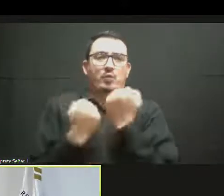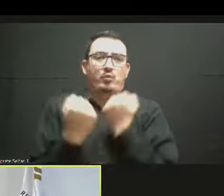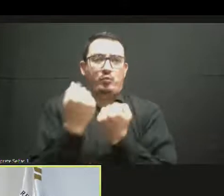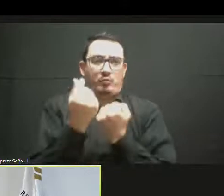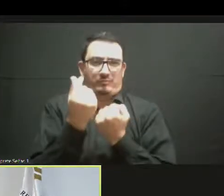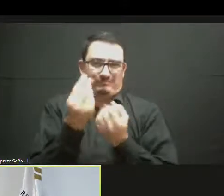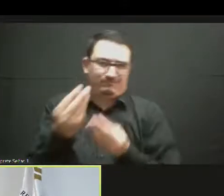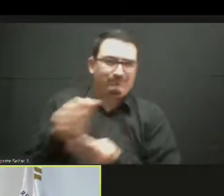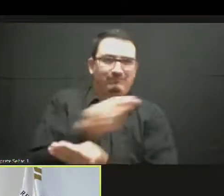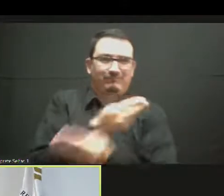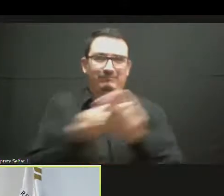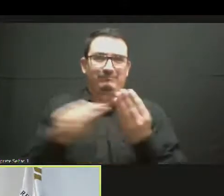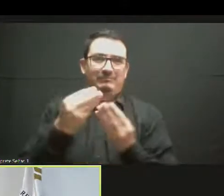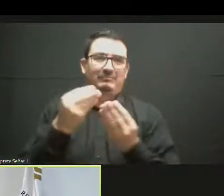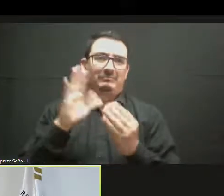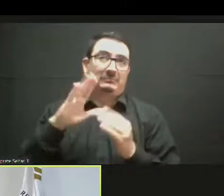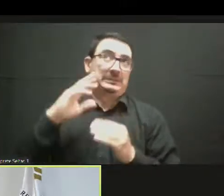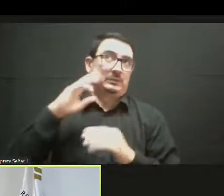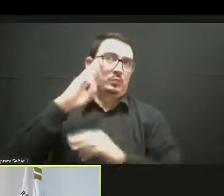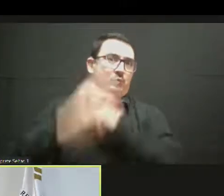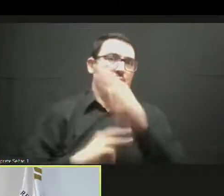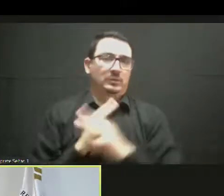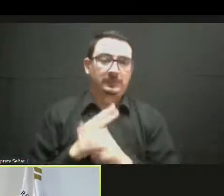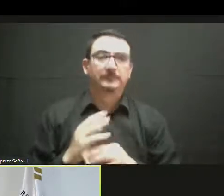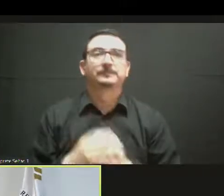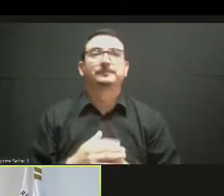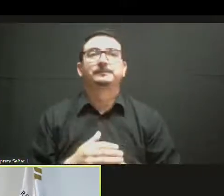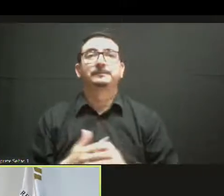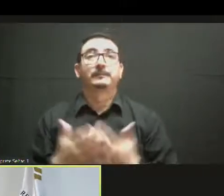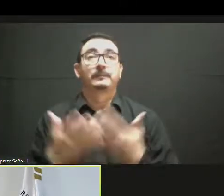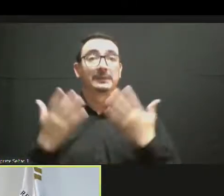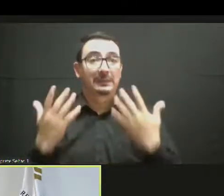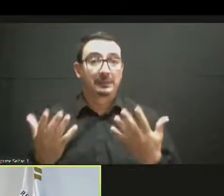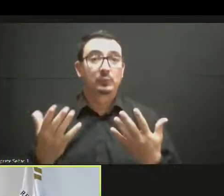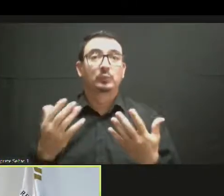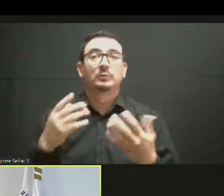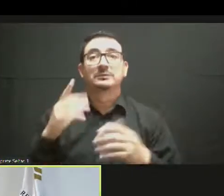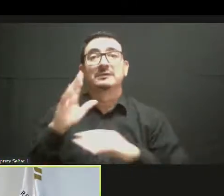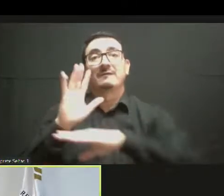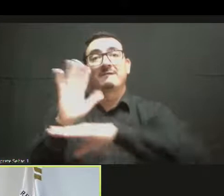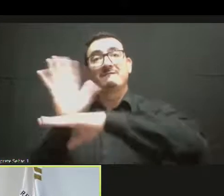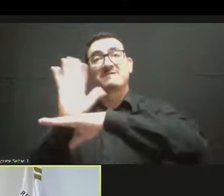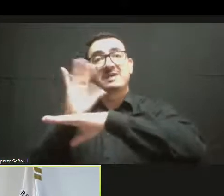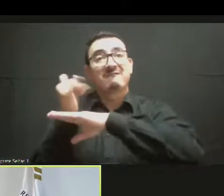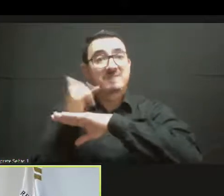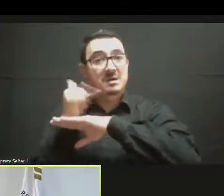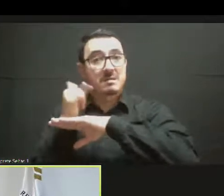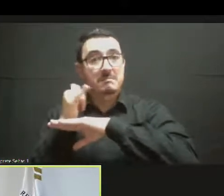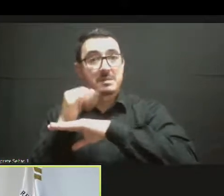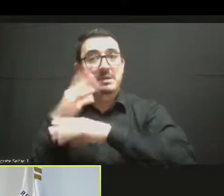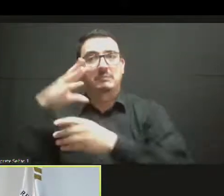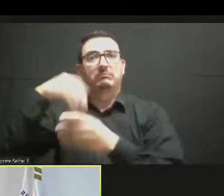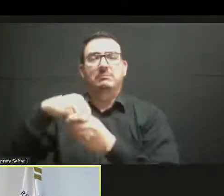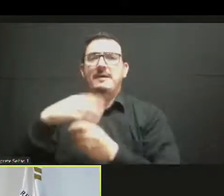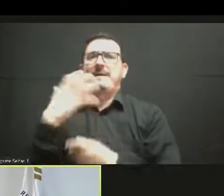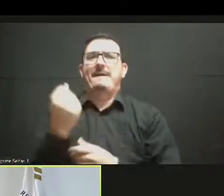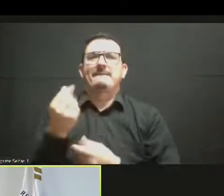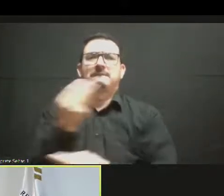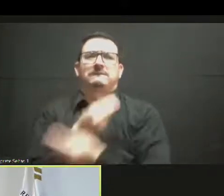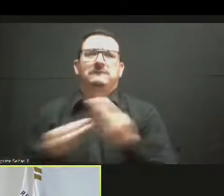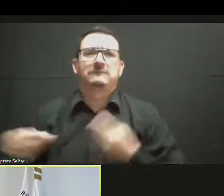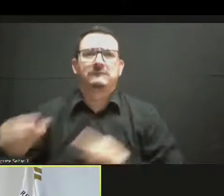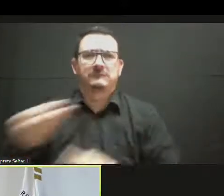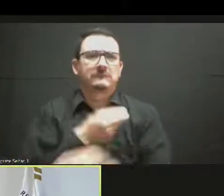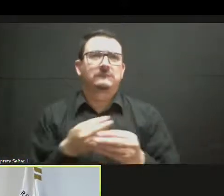el caso del mercado cinematográfico, que gracias a la facilitación otorgada por la Ley